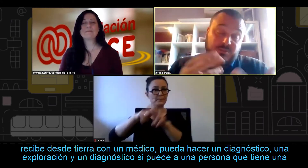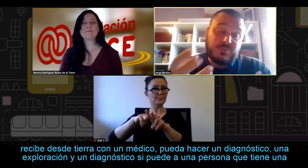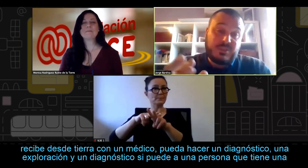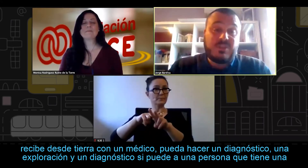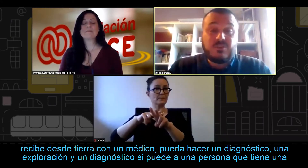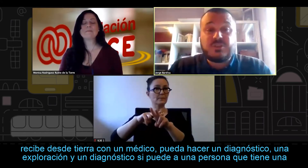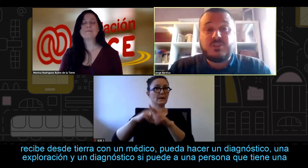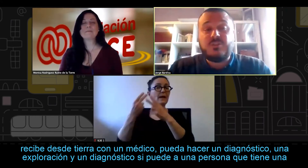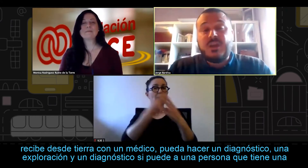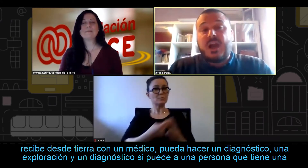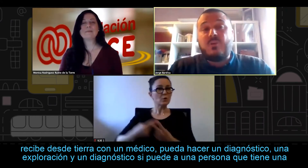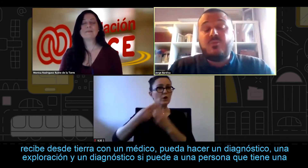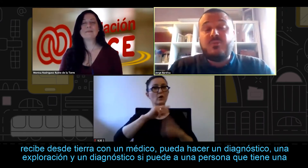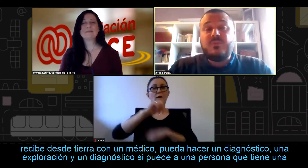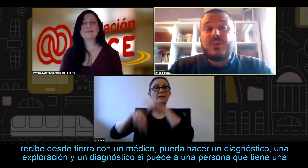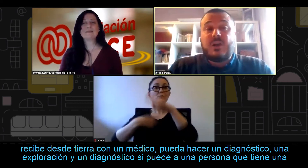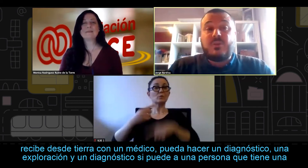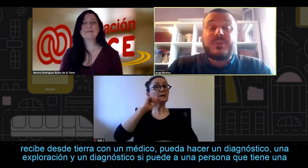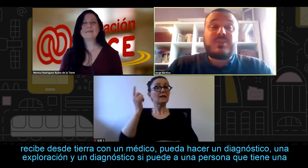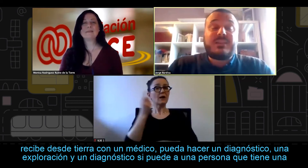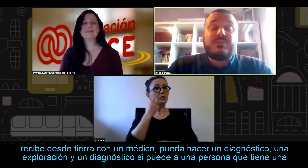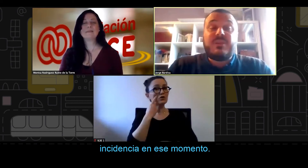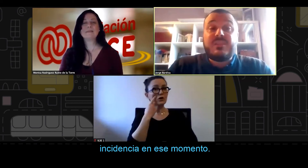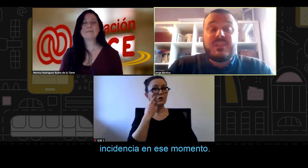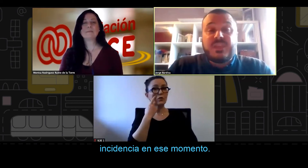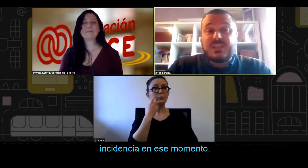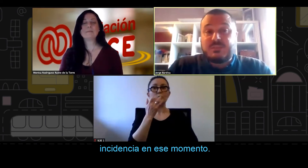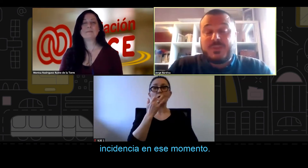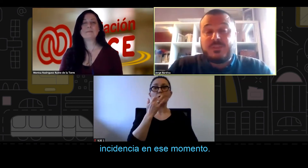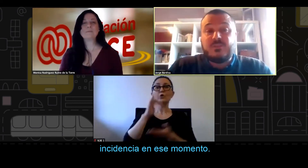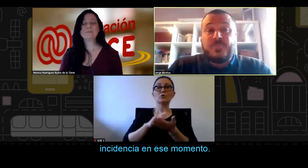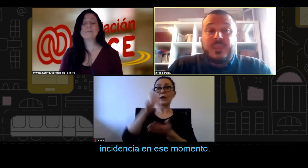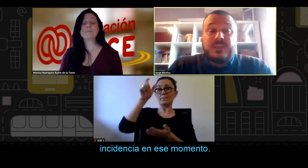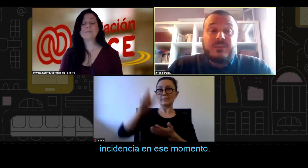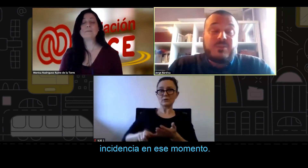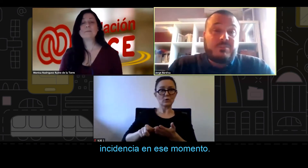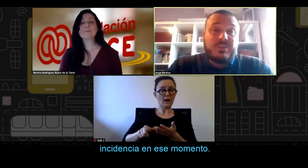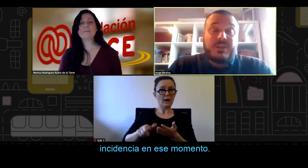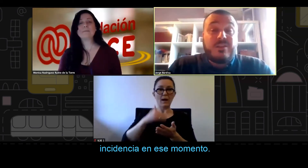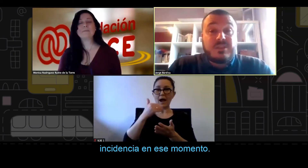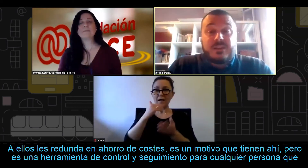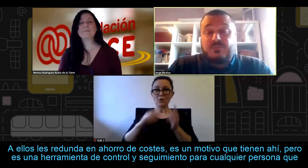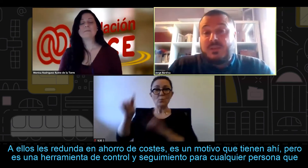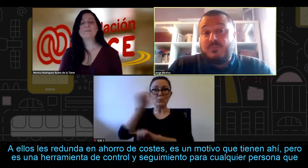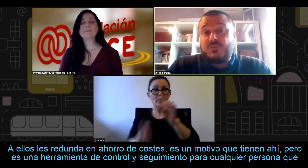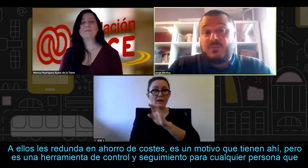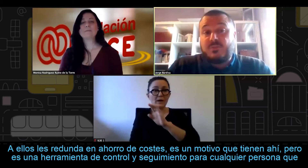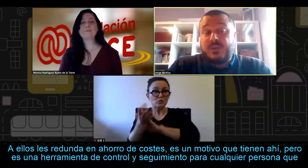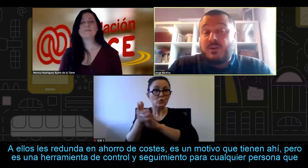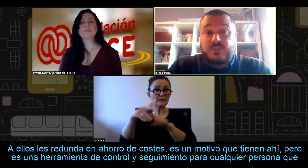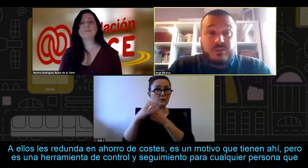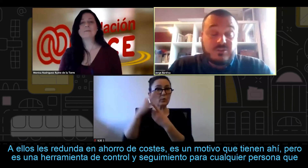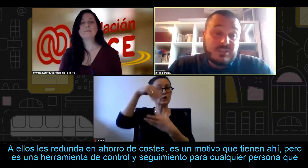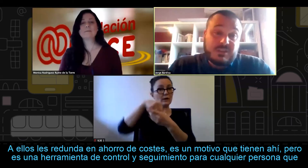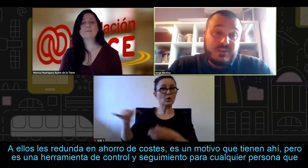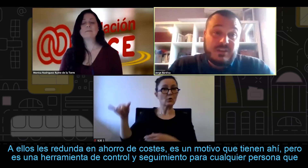si puede un diagnóstico, a una persona que tiene una incidencia en ese momento y bueno, a ellos les redunda mucho en ahorro